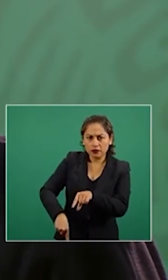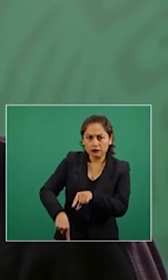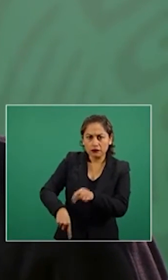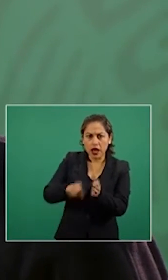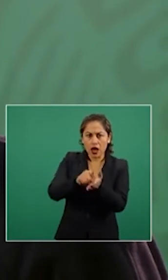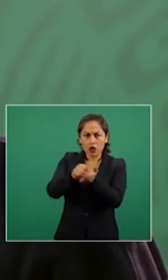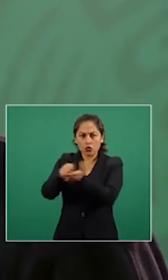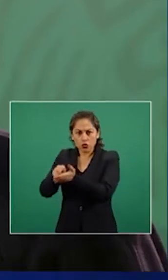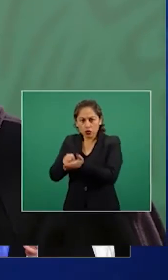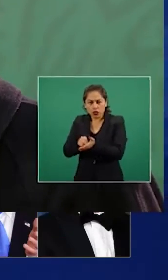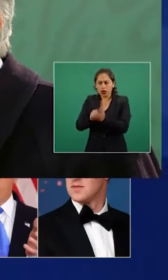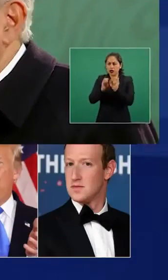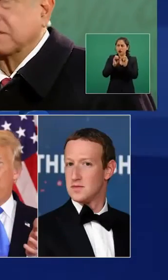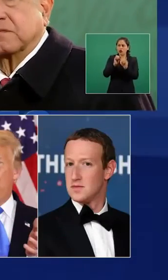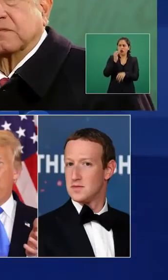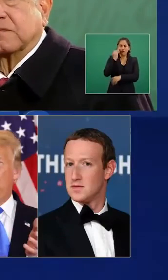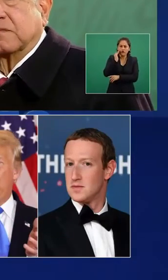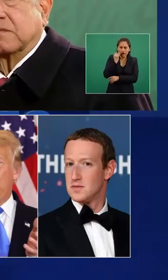o en